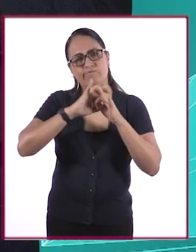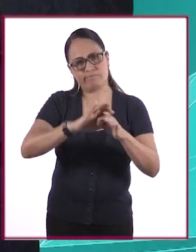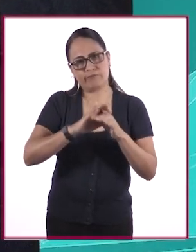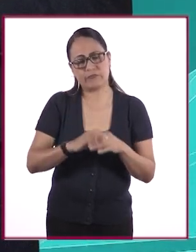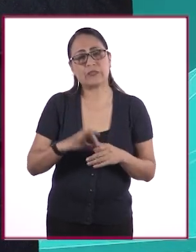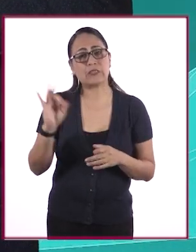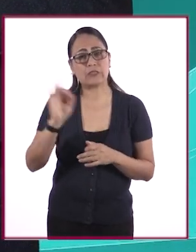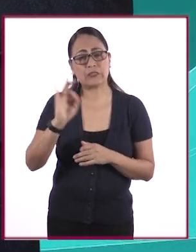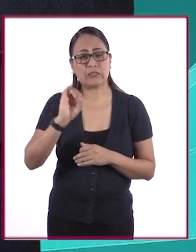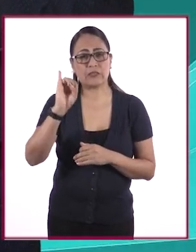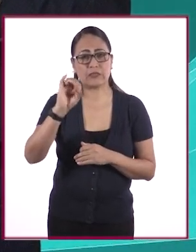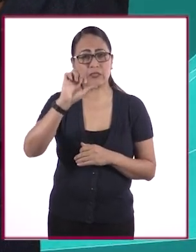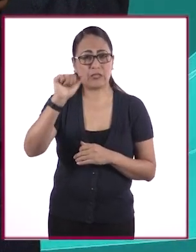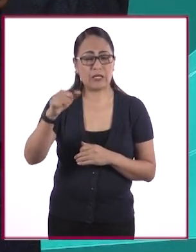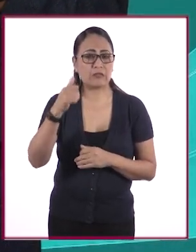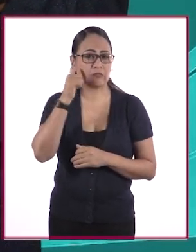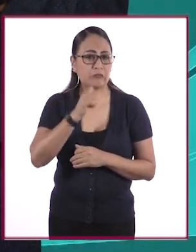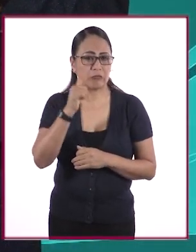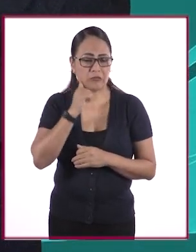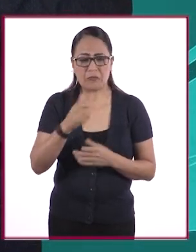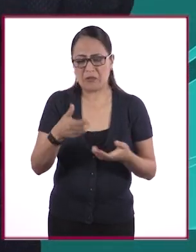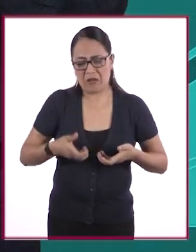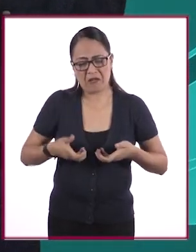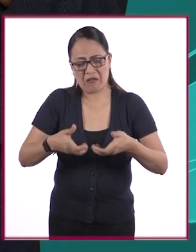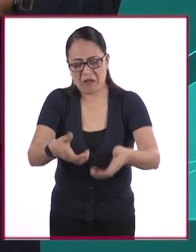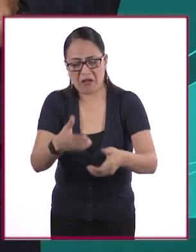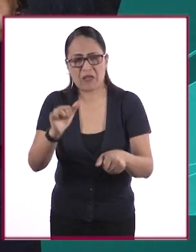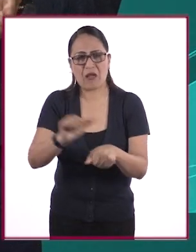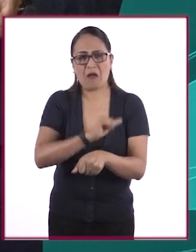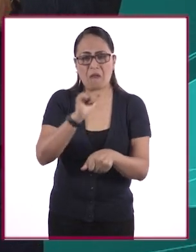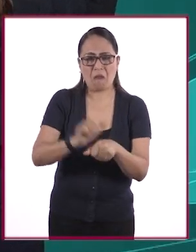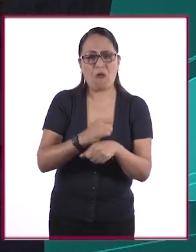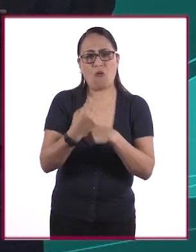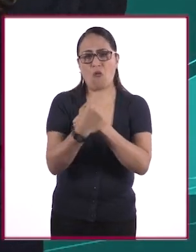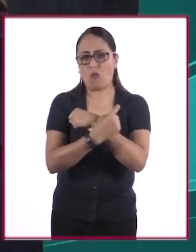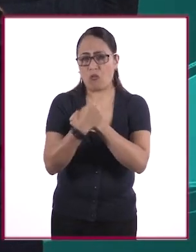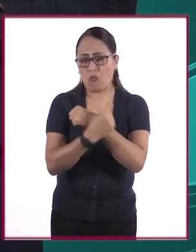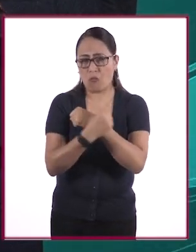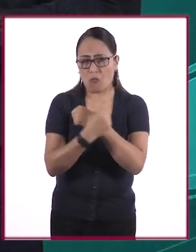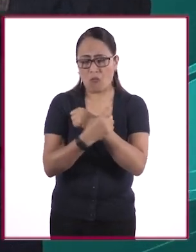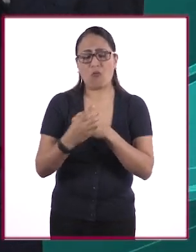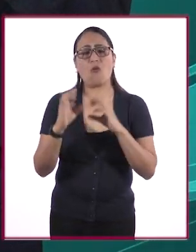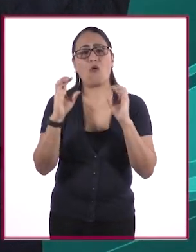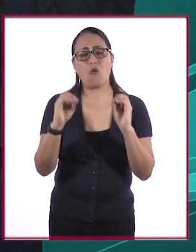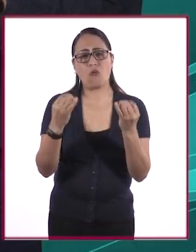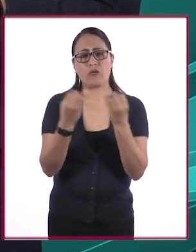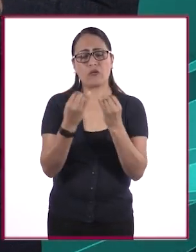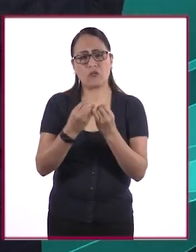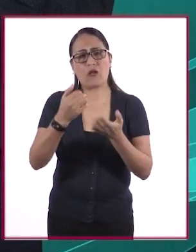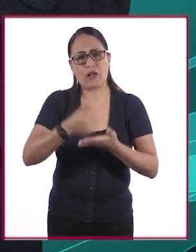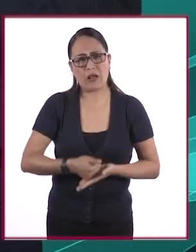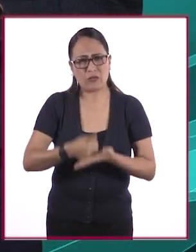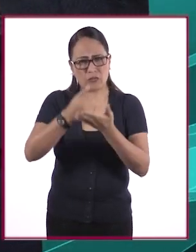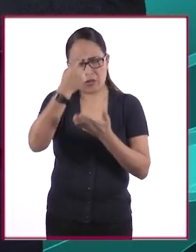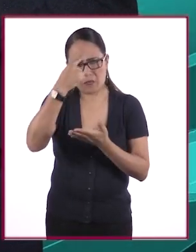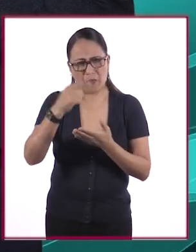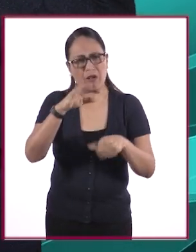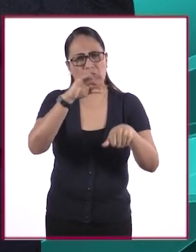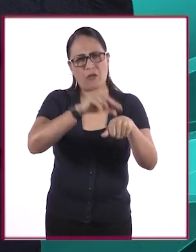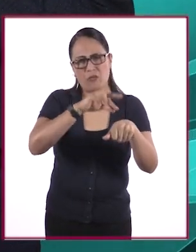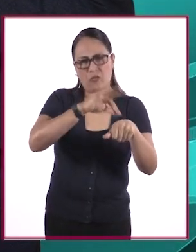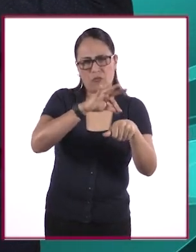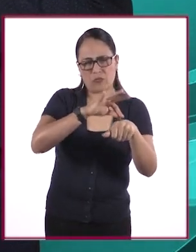años, la inteligencia artificial estará circulando en las calles a bordo de vehículos autónomos o también estará presente como auxiliar para cuestiones